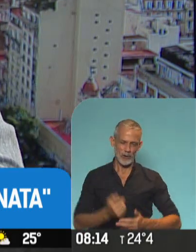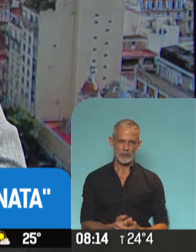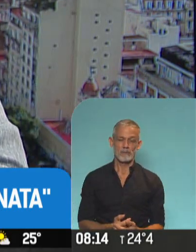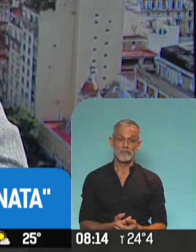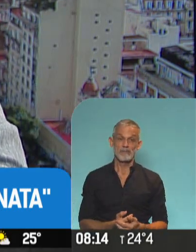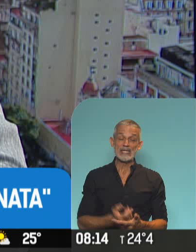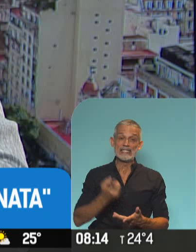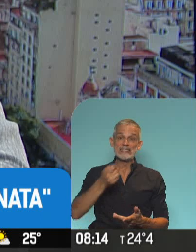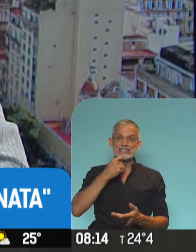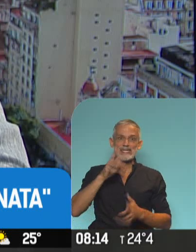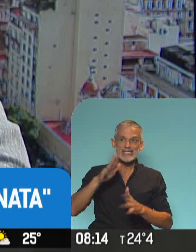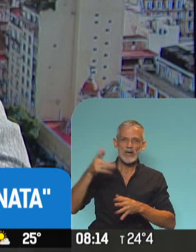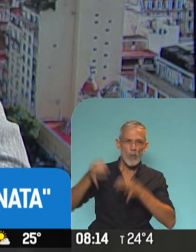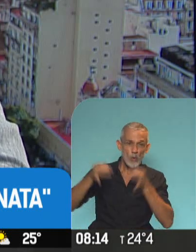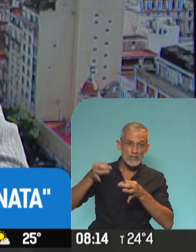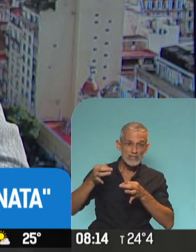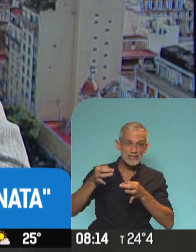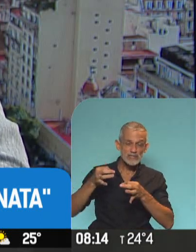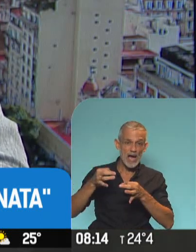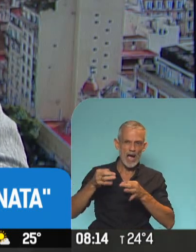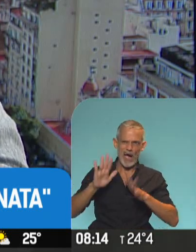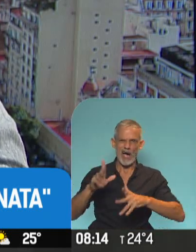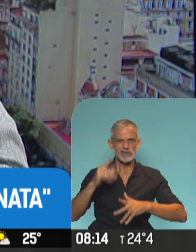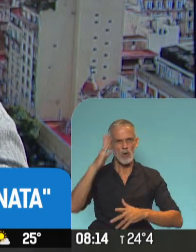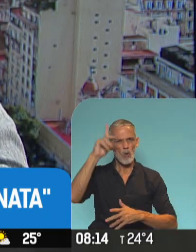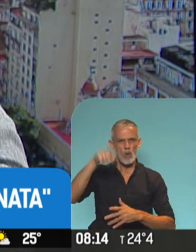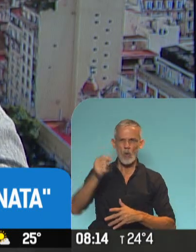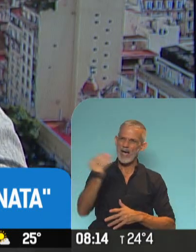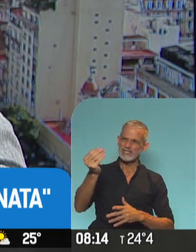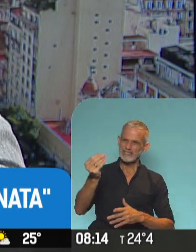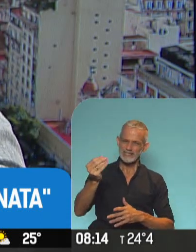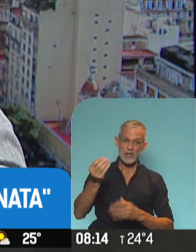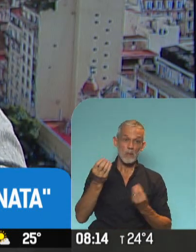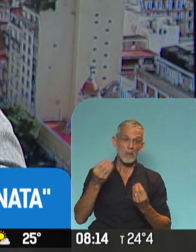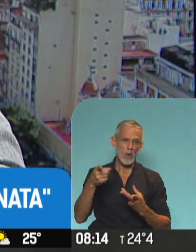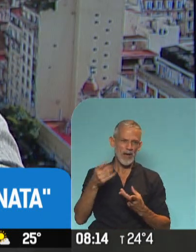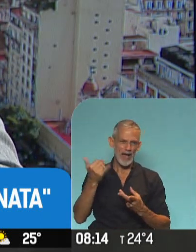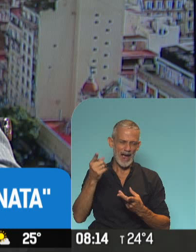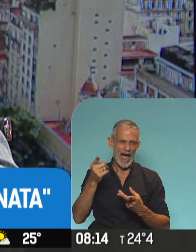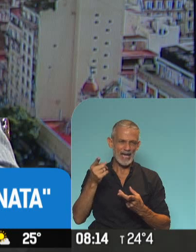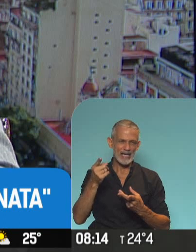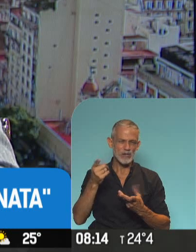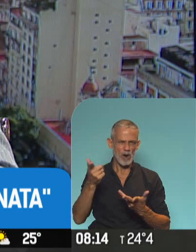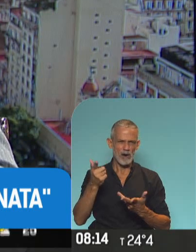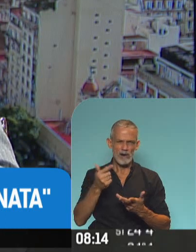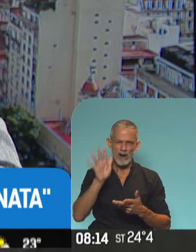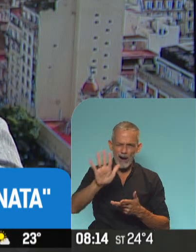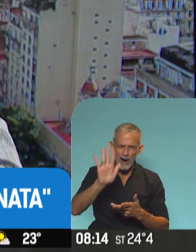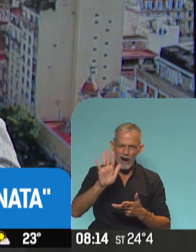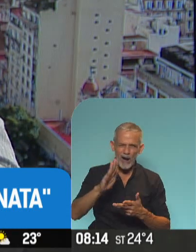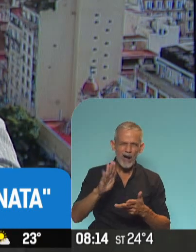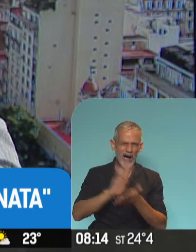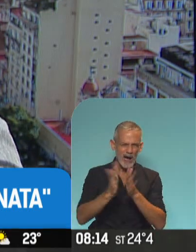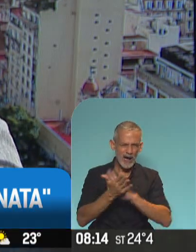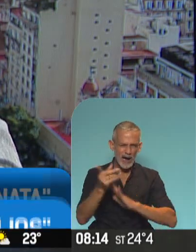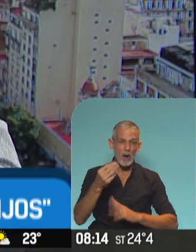Ahora, si la justicia convalida tener un juez federal, porque resulta que tiene el espíritu vengativo porque a su hijo le